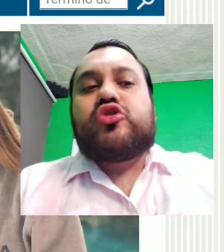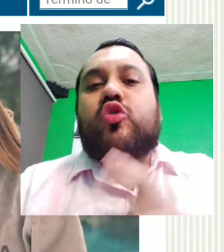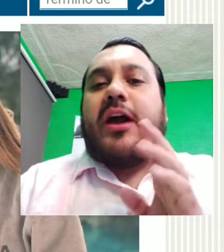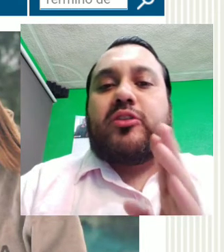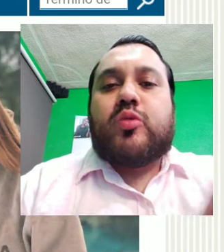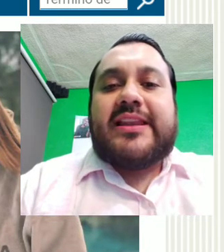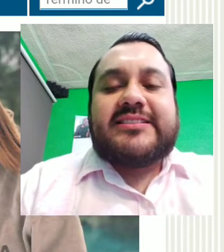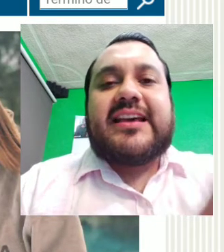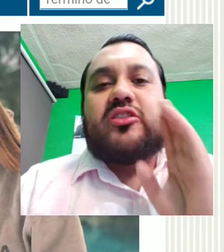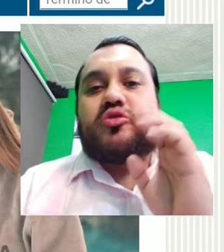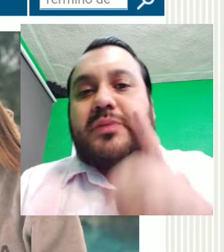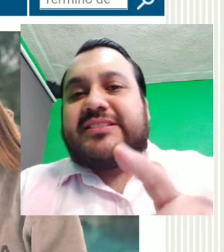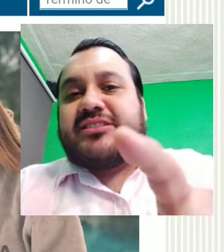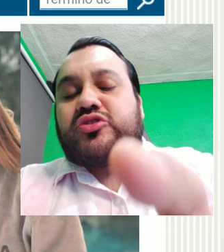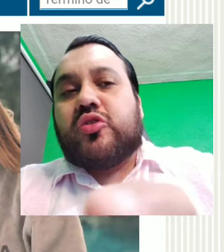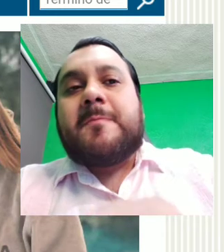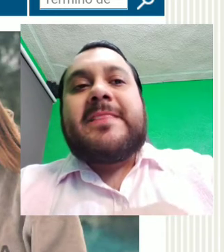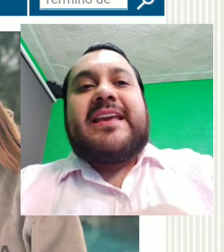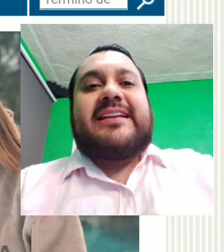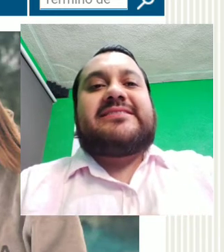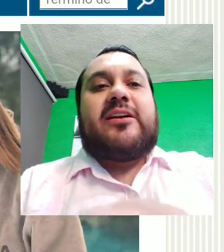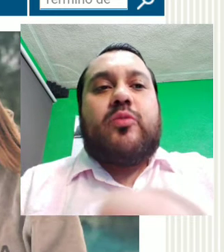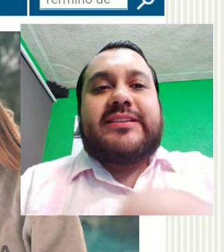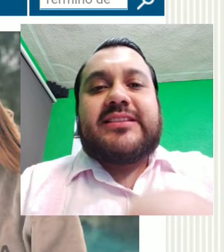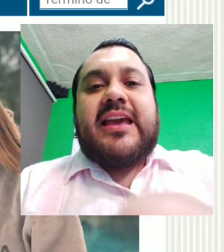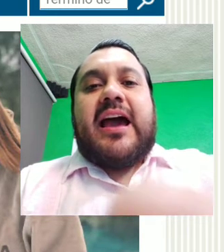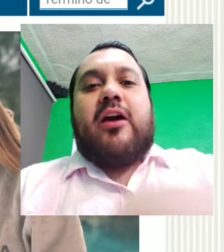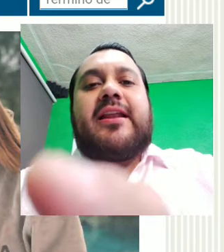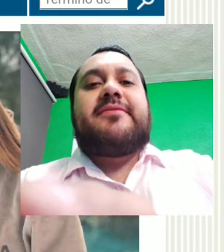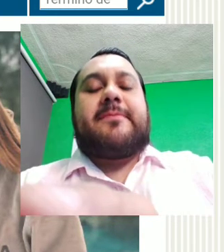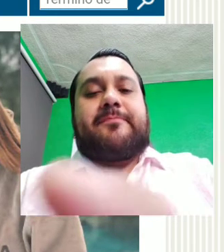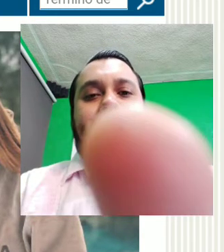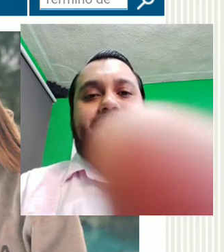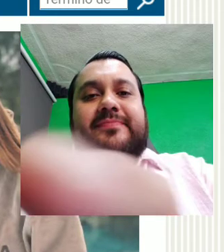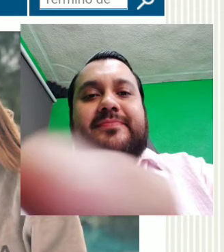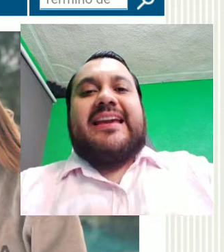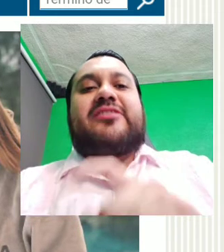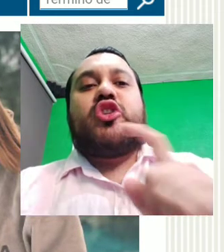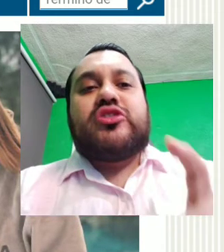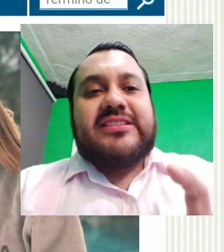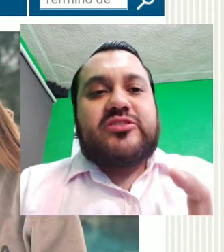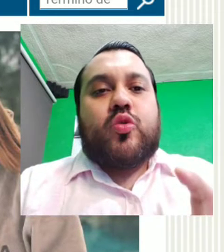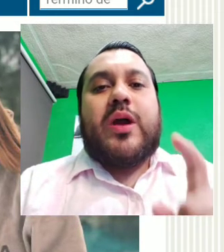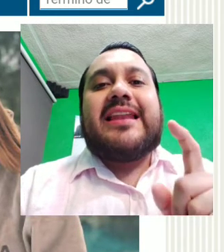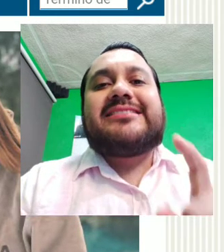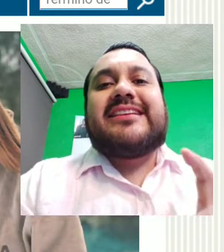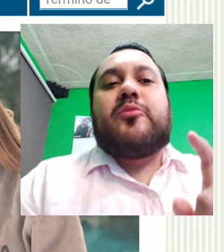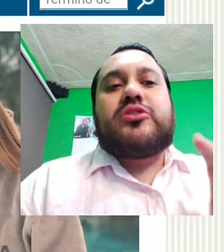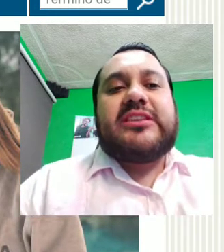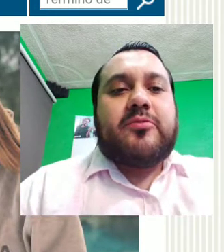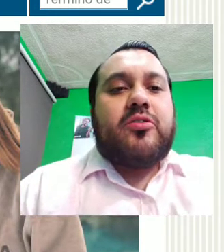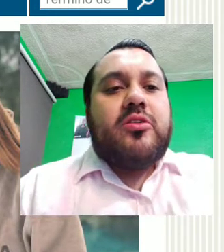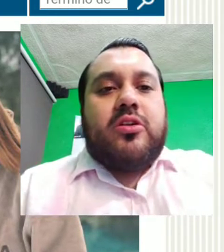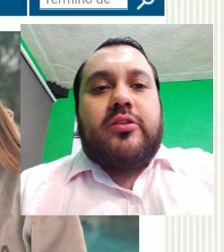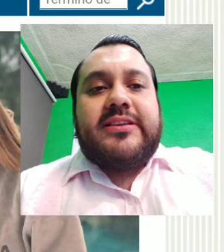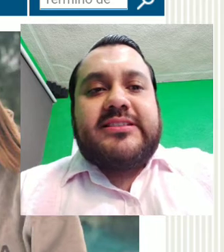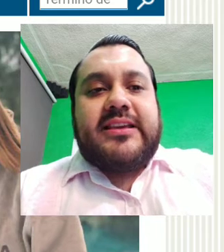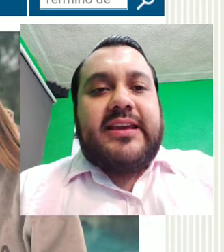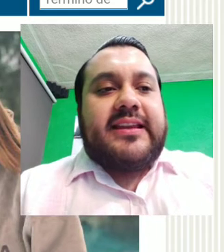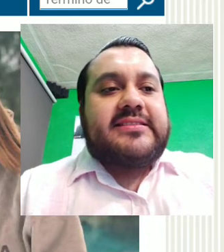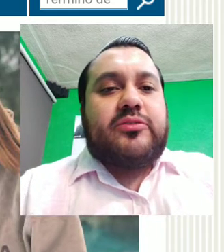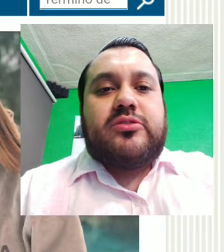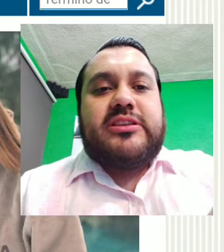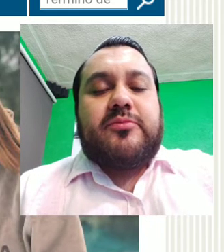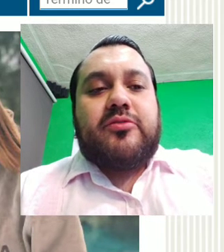correctos o actualizados preciso esta juez ahora bien entonces cuál es el motivo lo